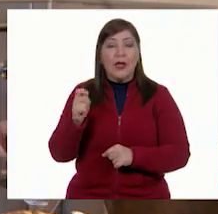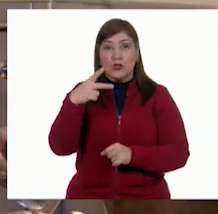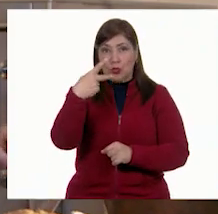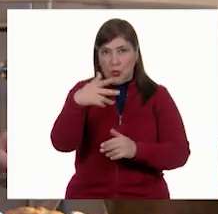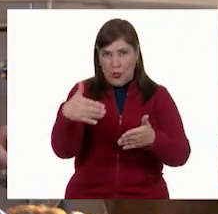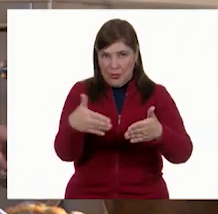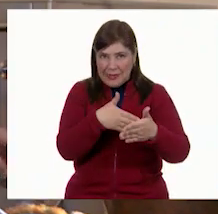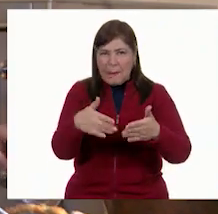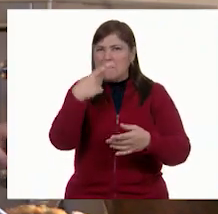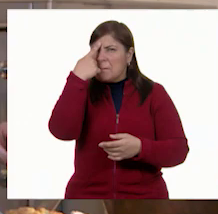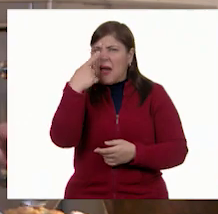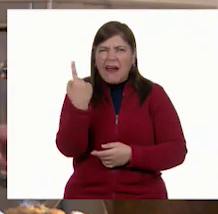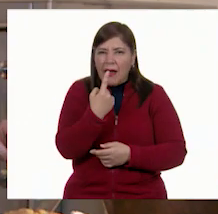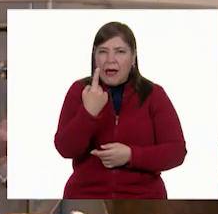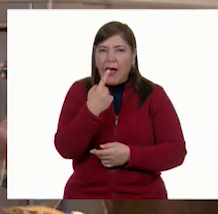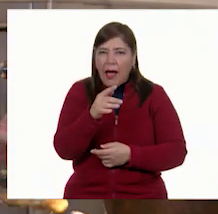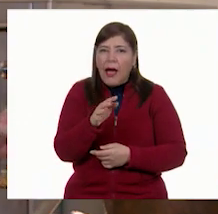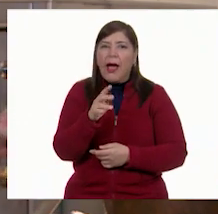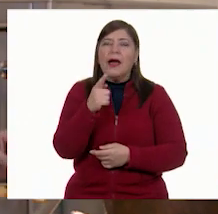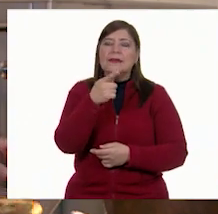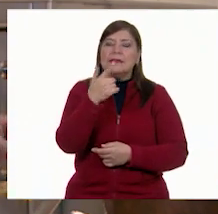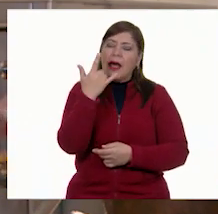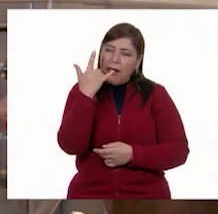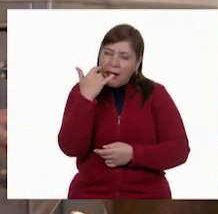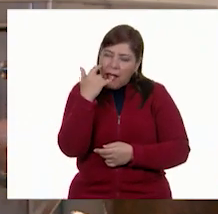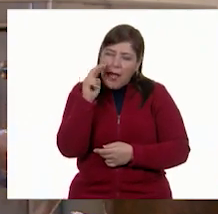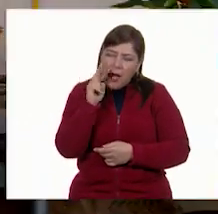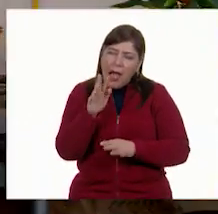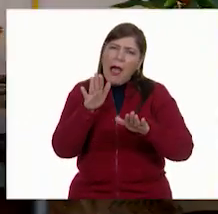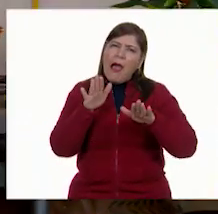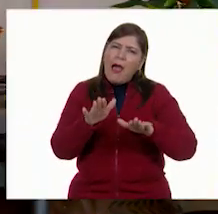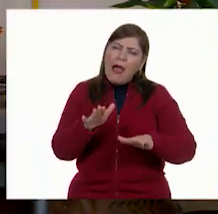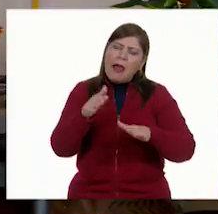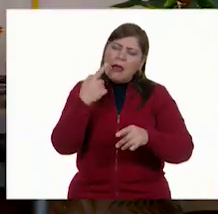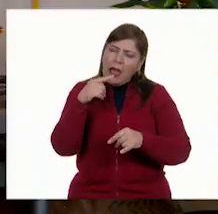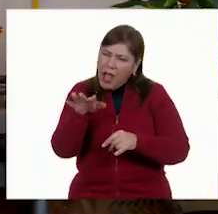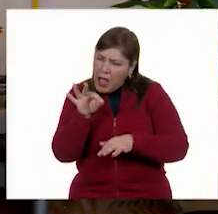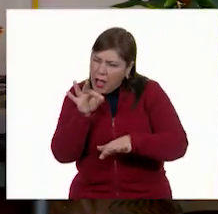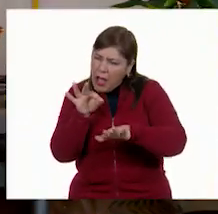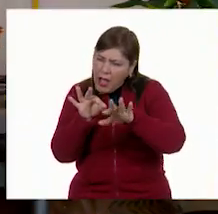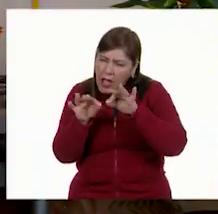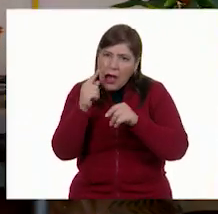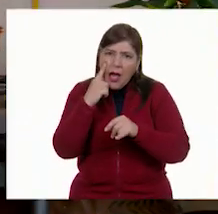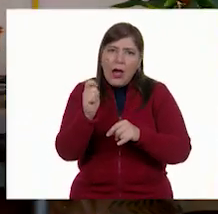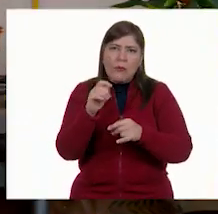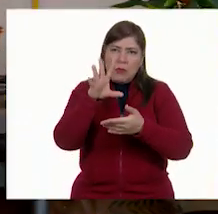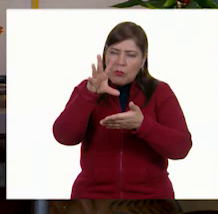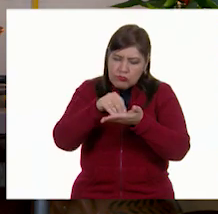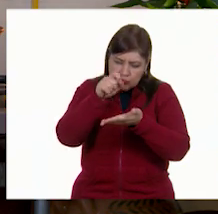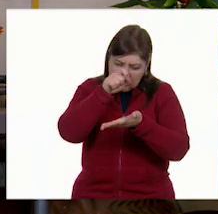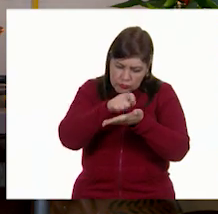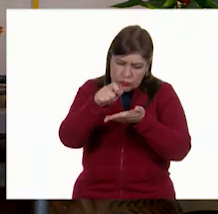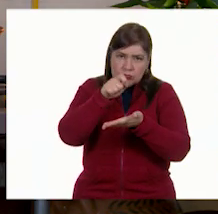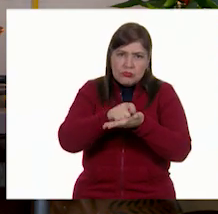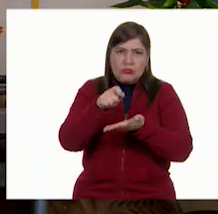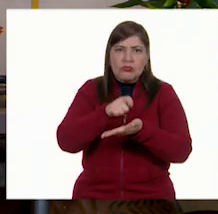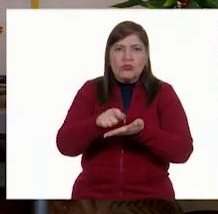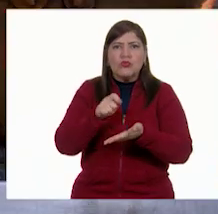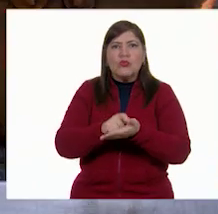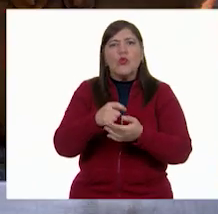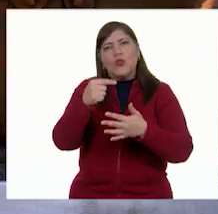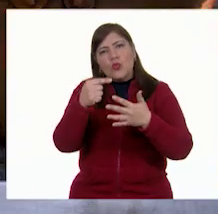Cocina para que puedan tener calma a la hora de apuntar los